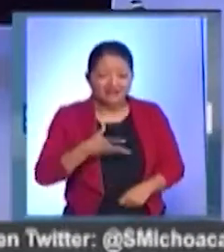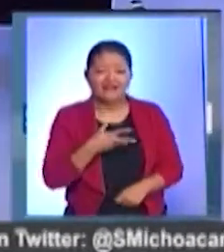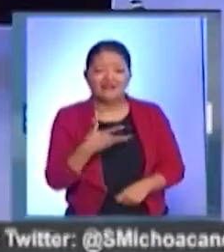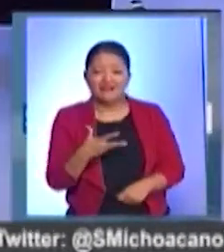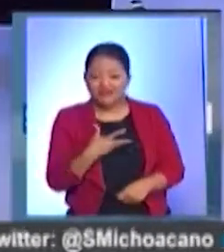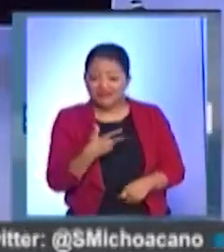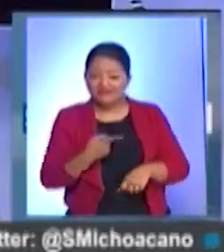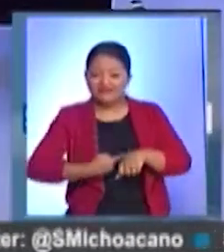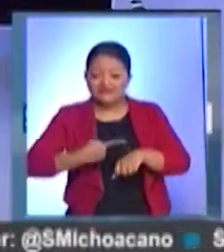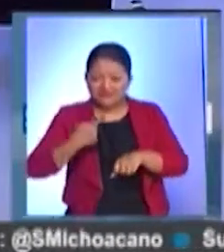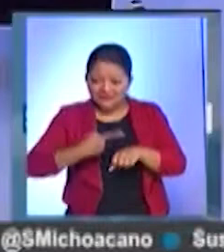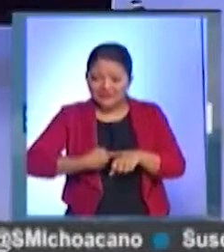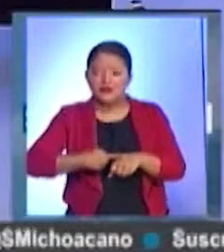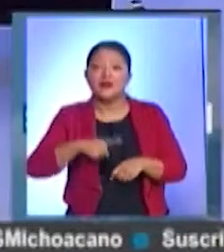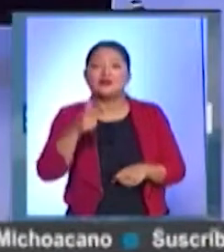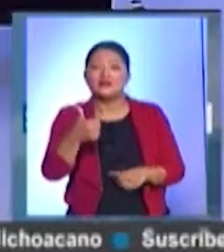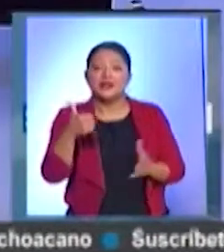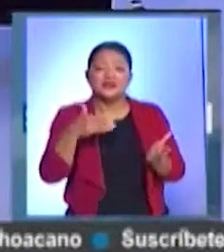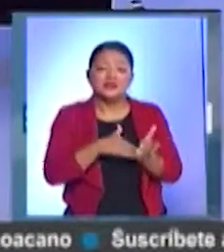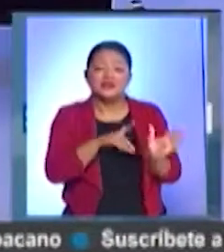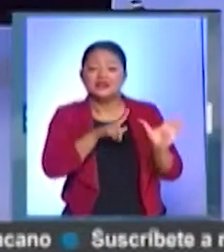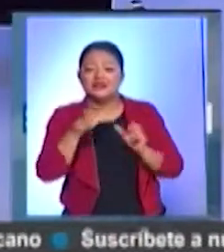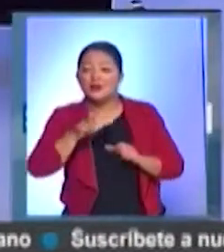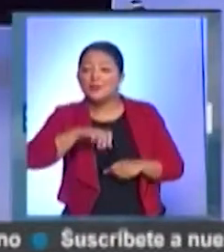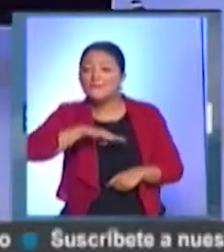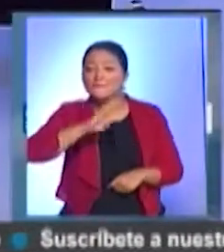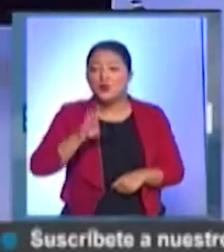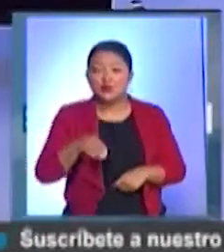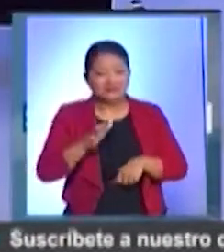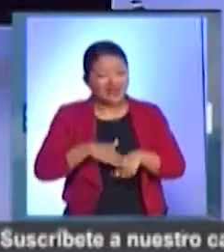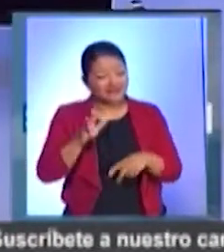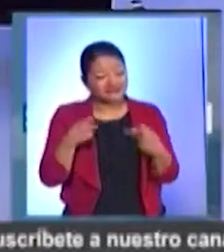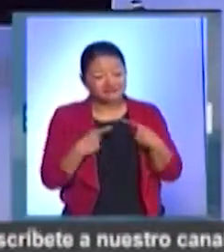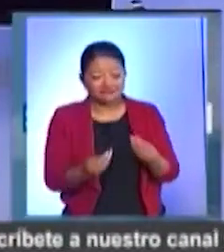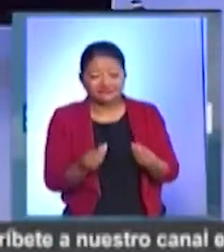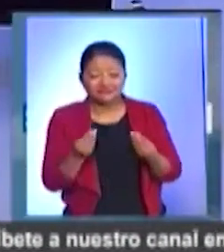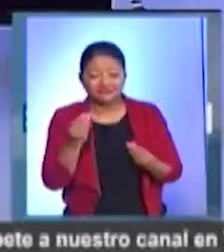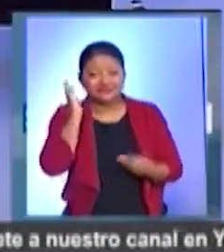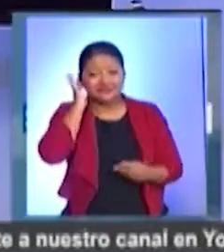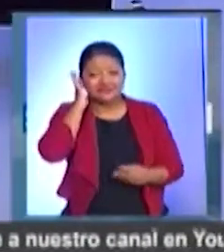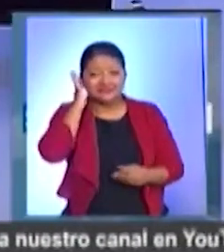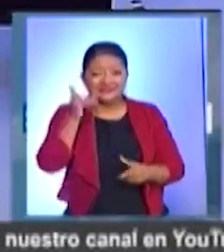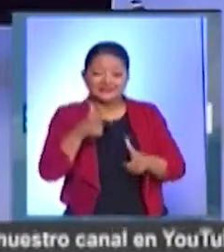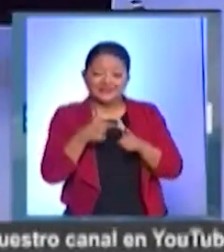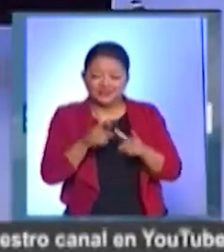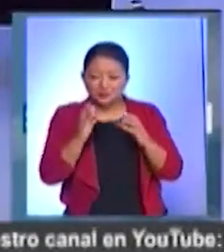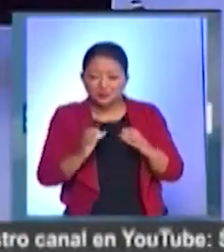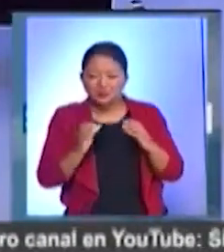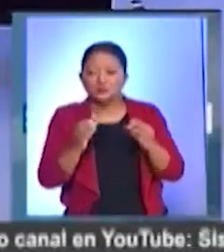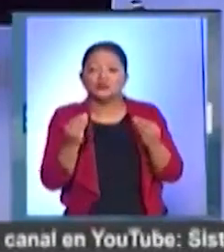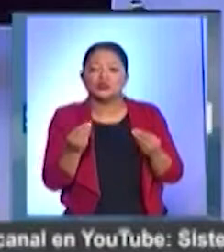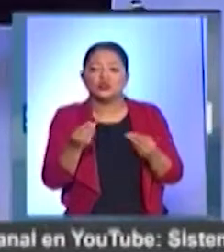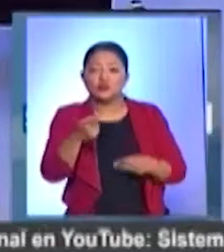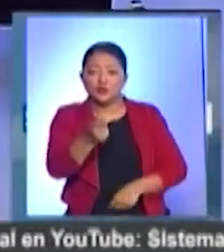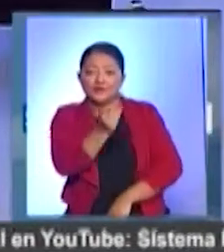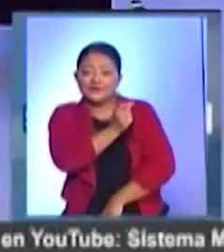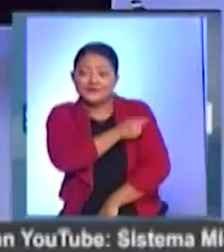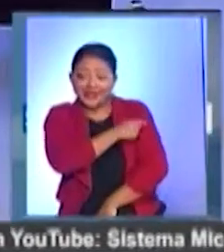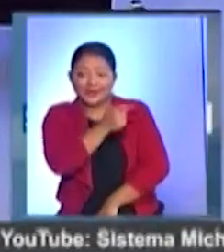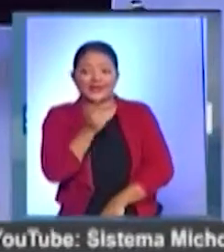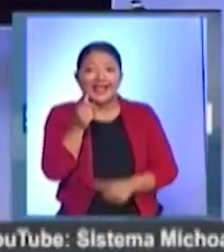y 19 y más de 6.700 muertes así que por favor hay que seguir nos cuidando y otra manera de hacerlo es la vacunación